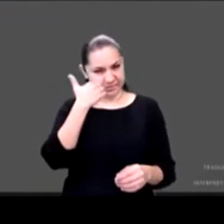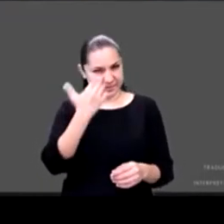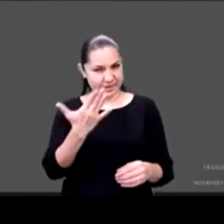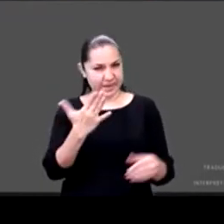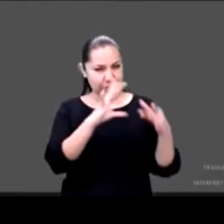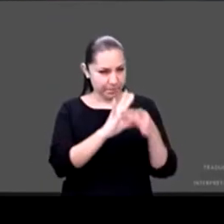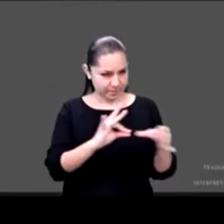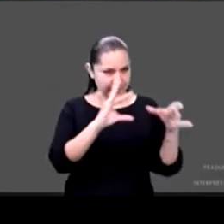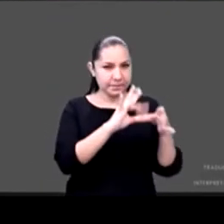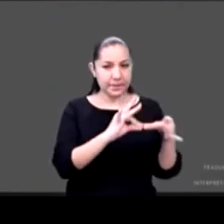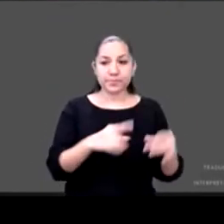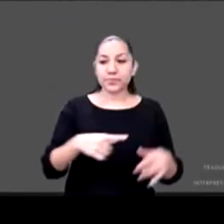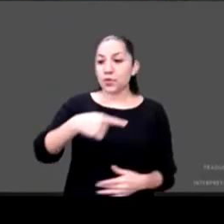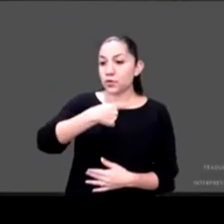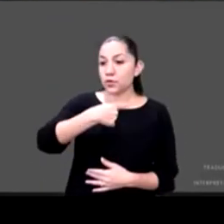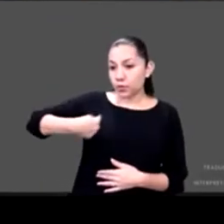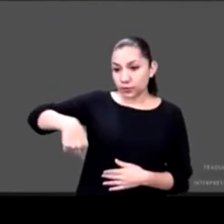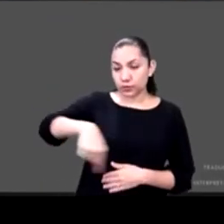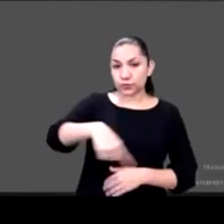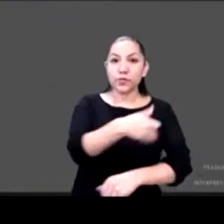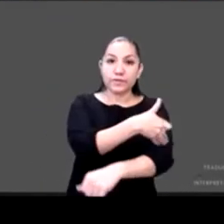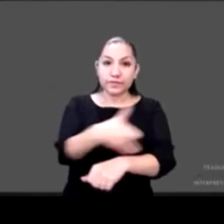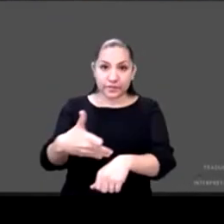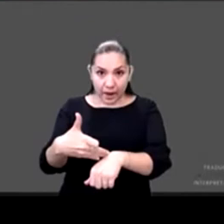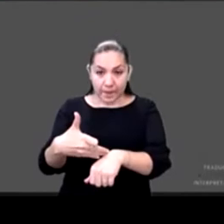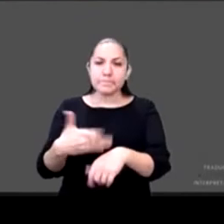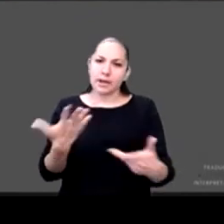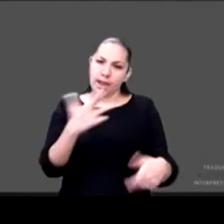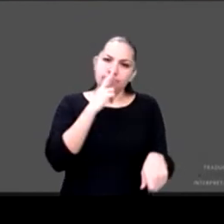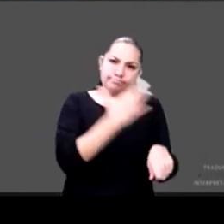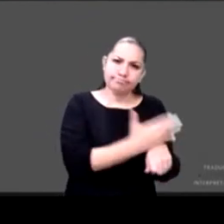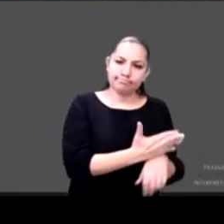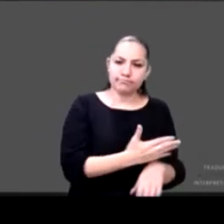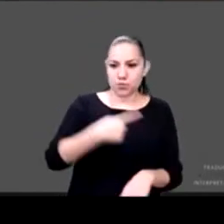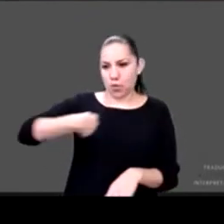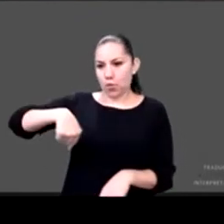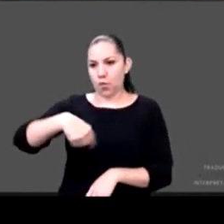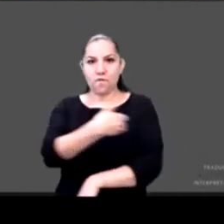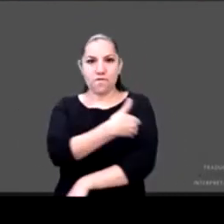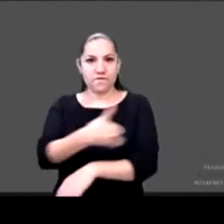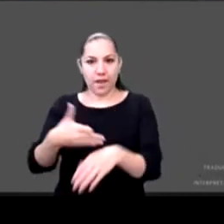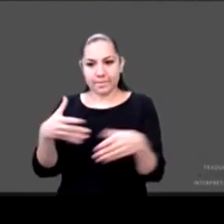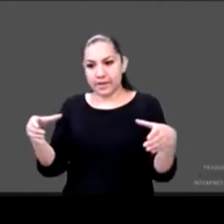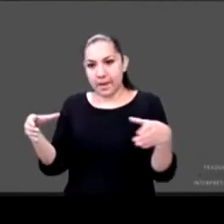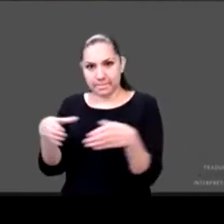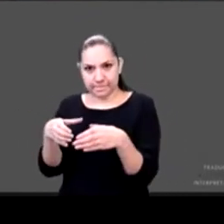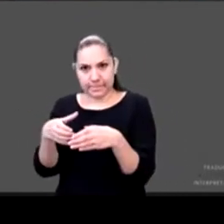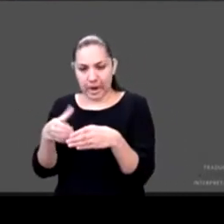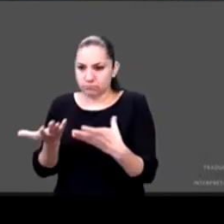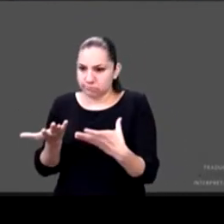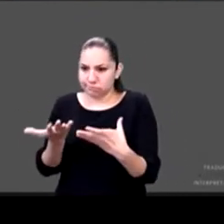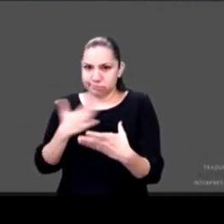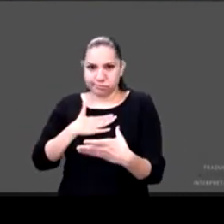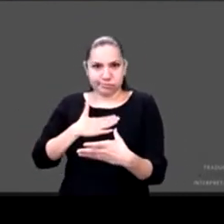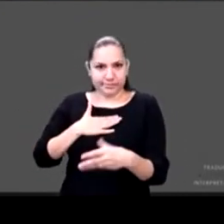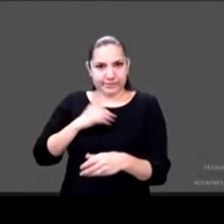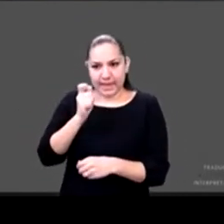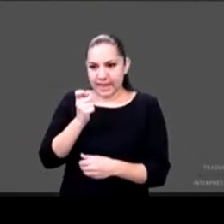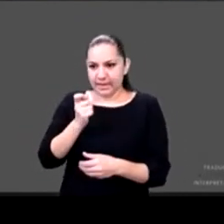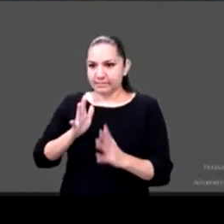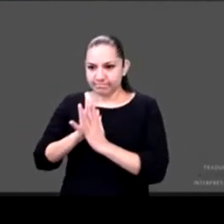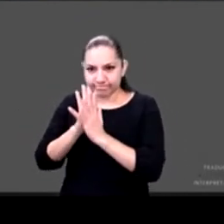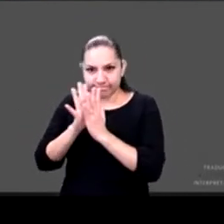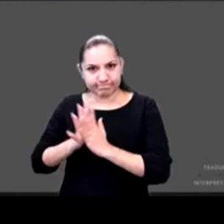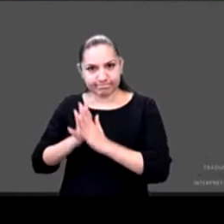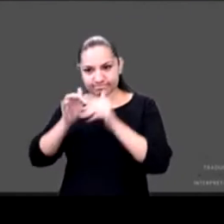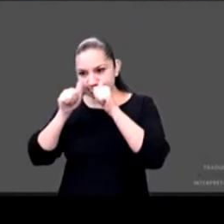familias, como miembros de las familias, pero también como organizaciones. Entonces, lo que tenemos que ver es que todo el mundo tiene un